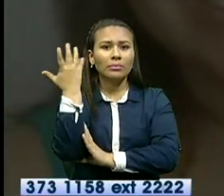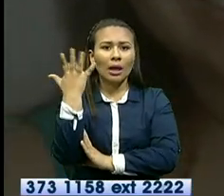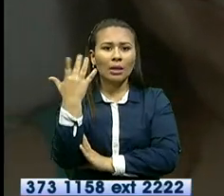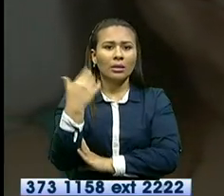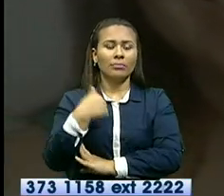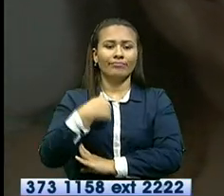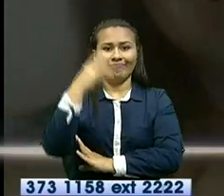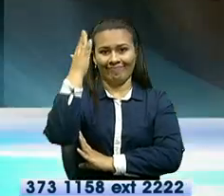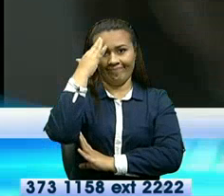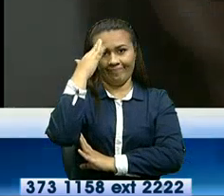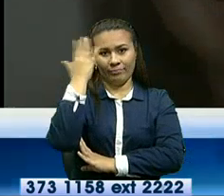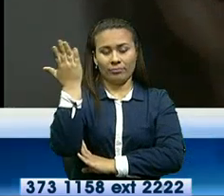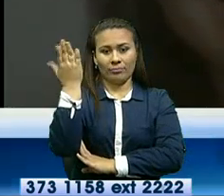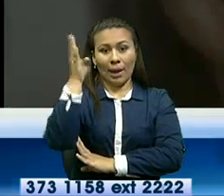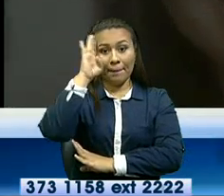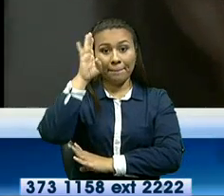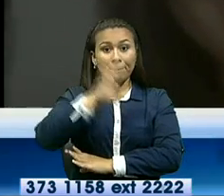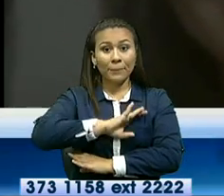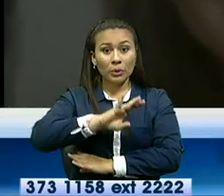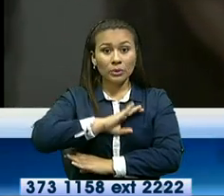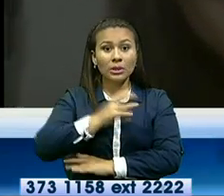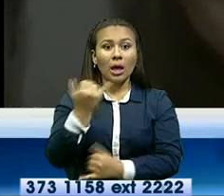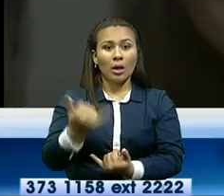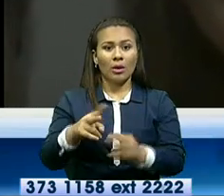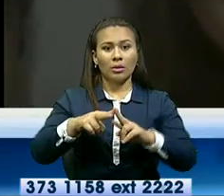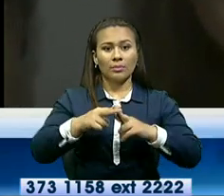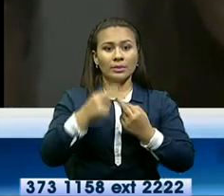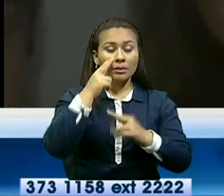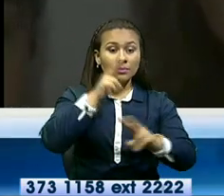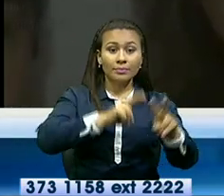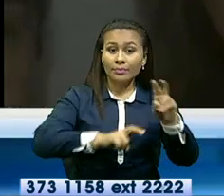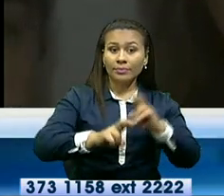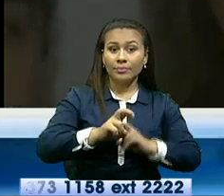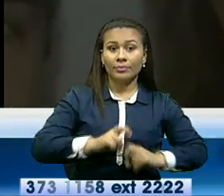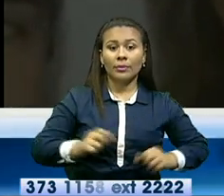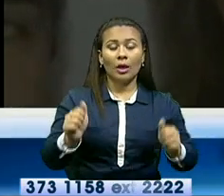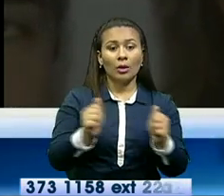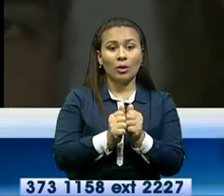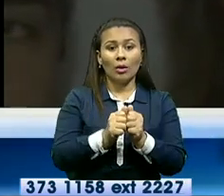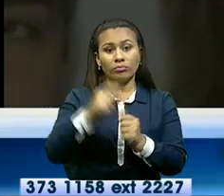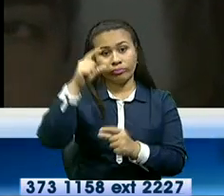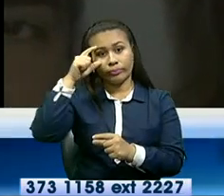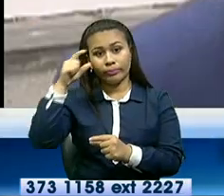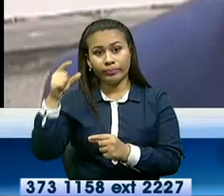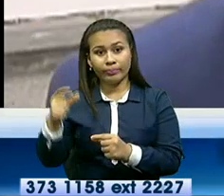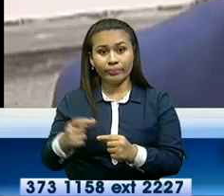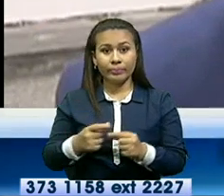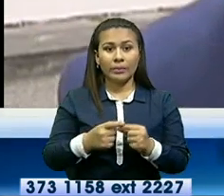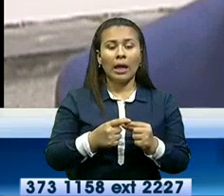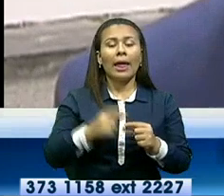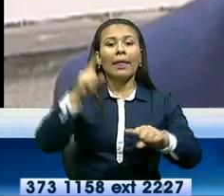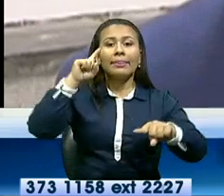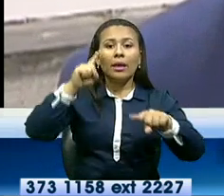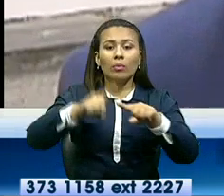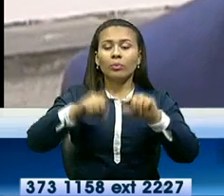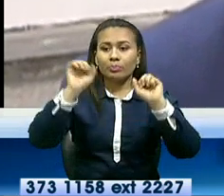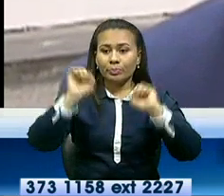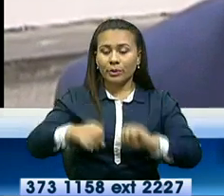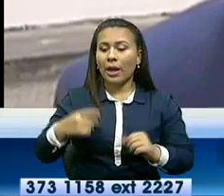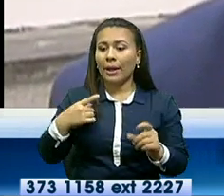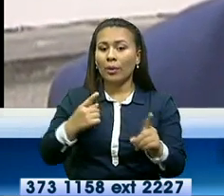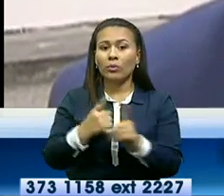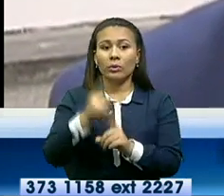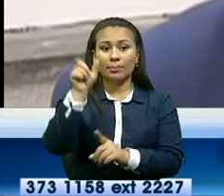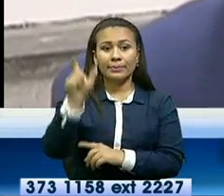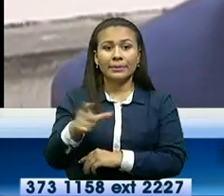que la DINASED haga la respectiva investigación conjuntamente con la Fiscalía para así de esta manera llegar a la conclusión y que aparezca el joven que